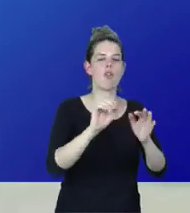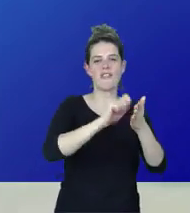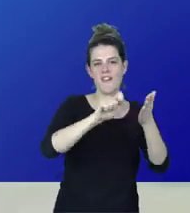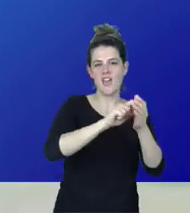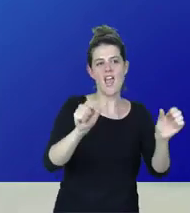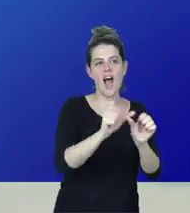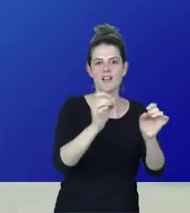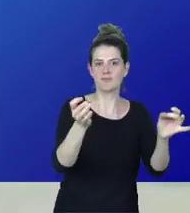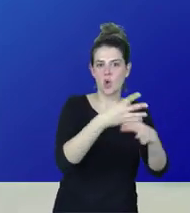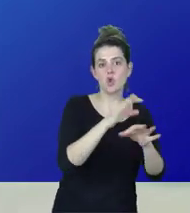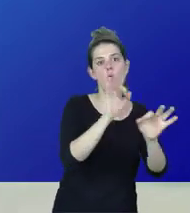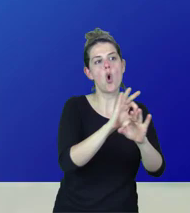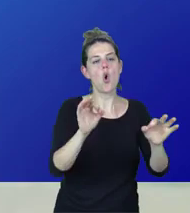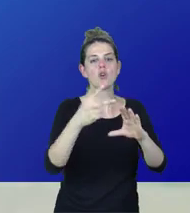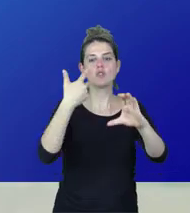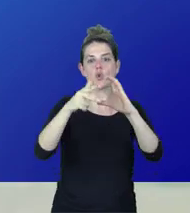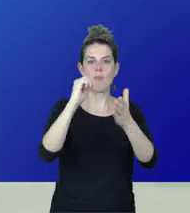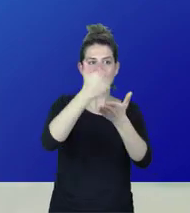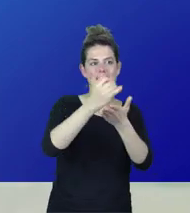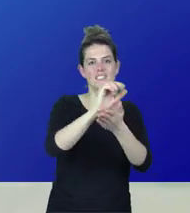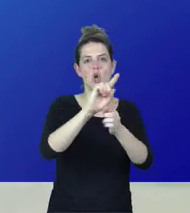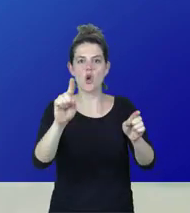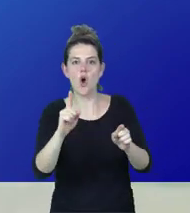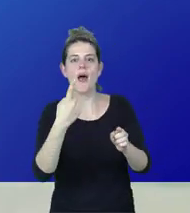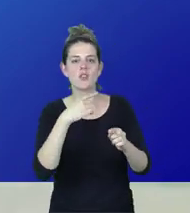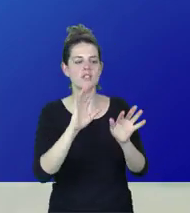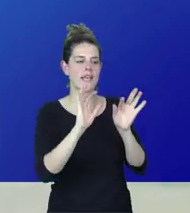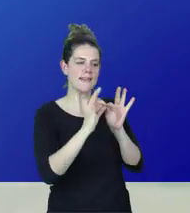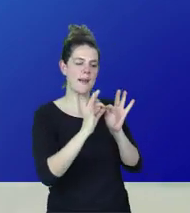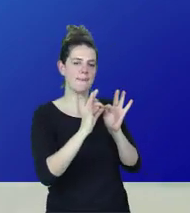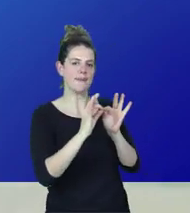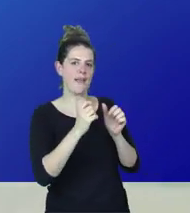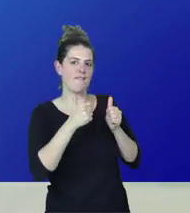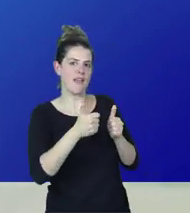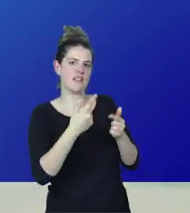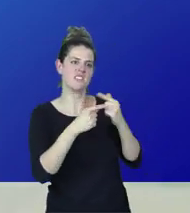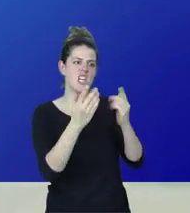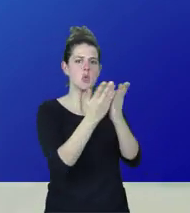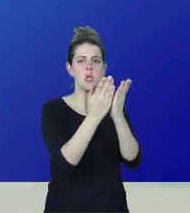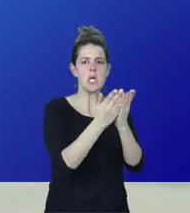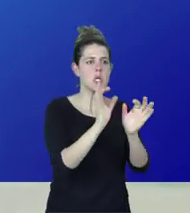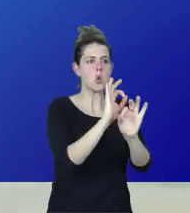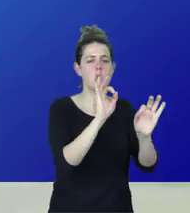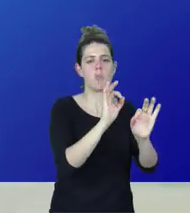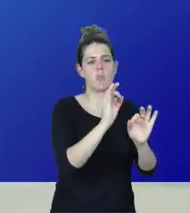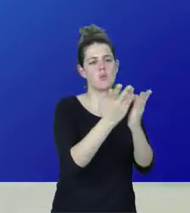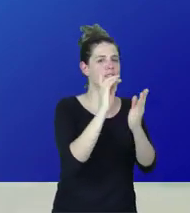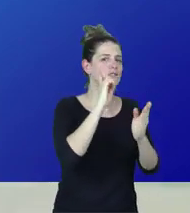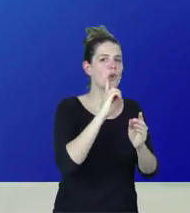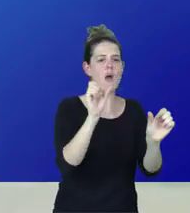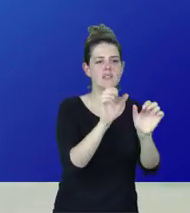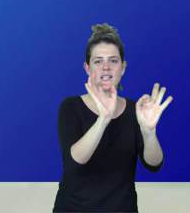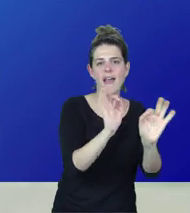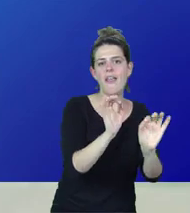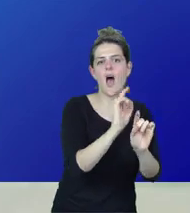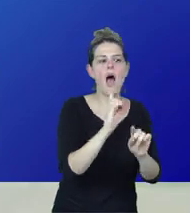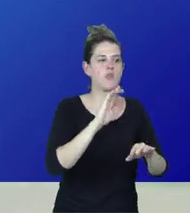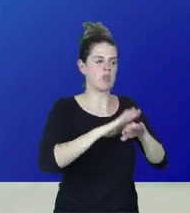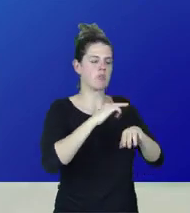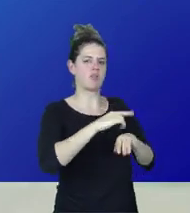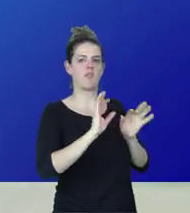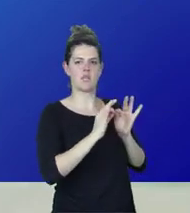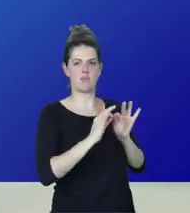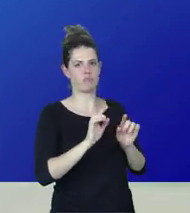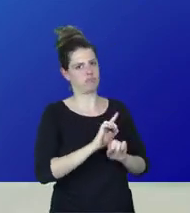las tareas o no las manda, si se conecta o no se conecta, porque no es responsabilidad del intérprete que se conecte el estudiante, Sí es responsabilidad estar ahí